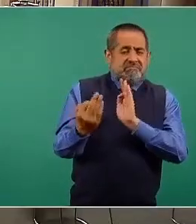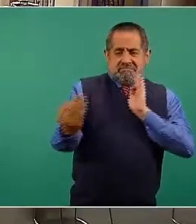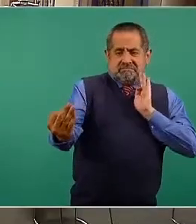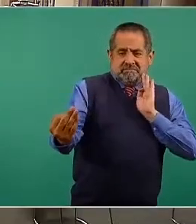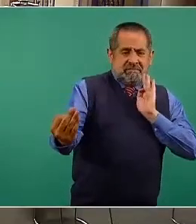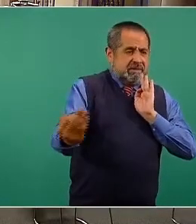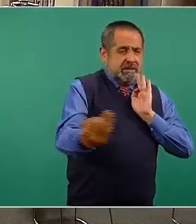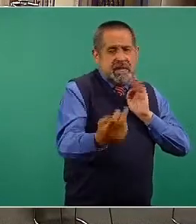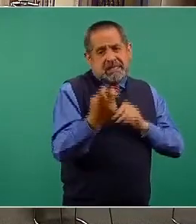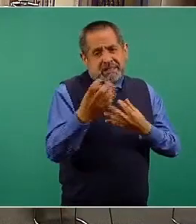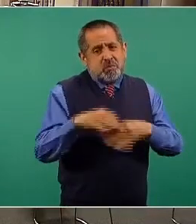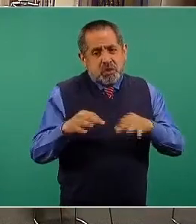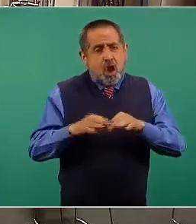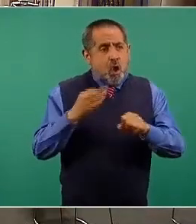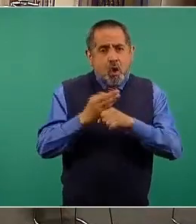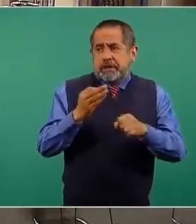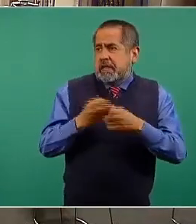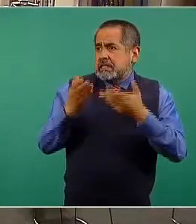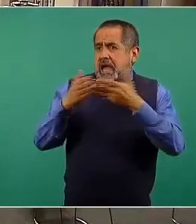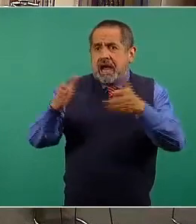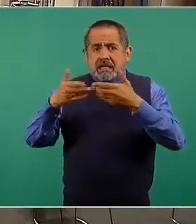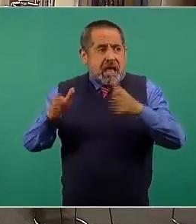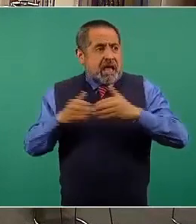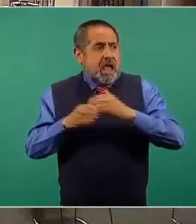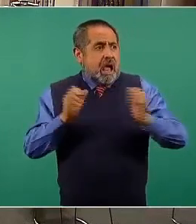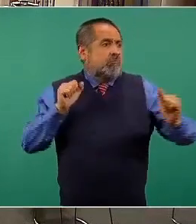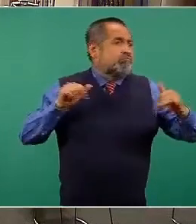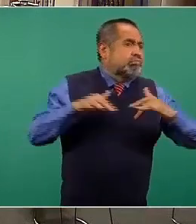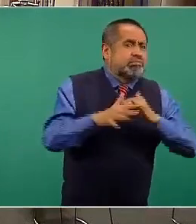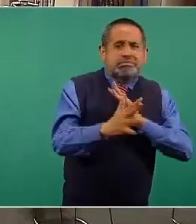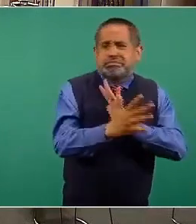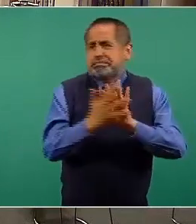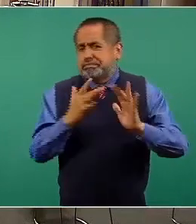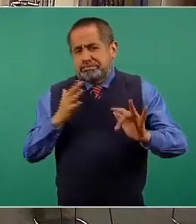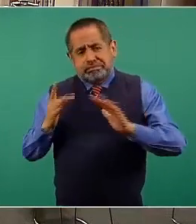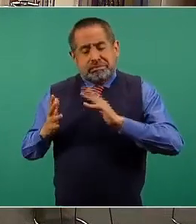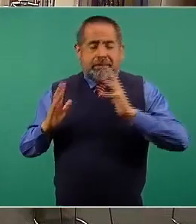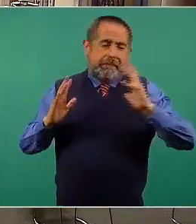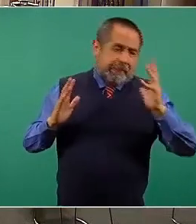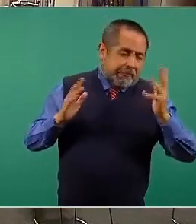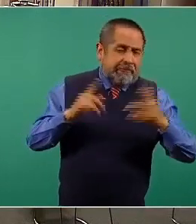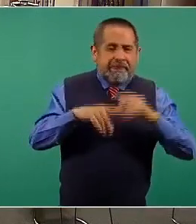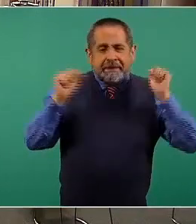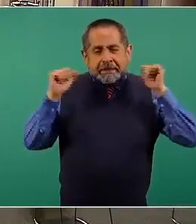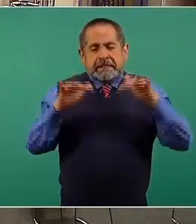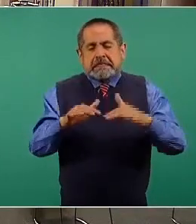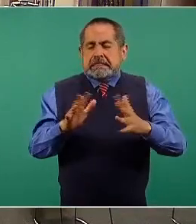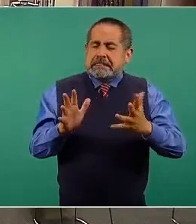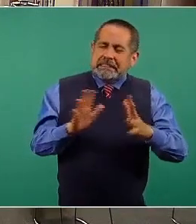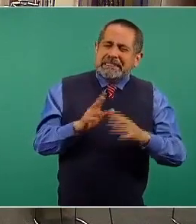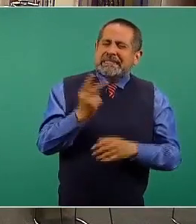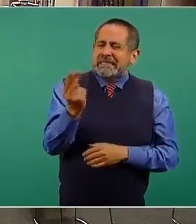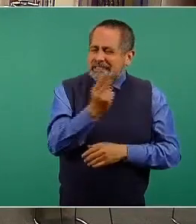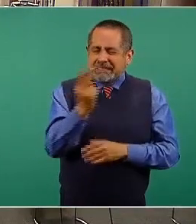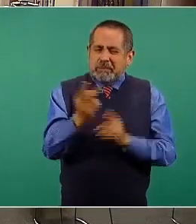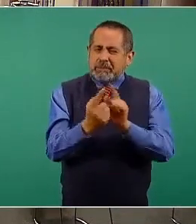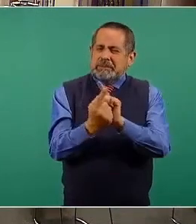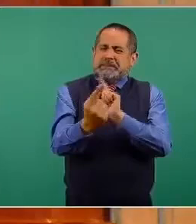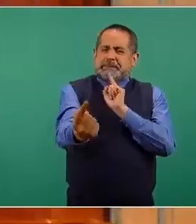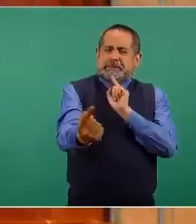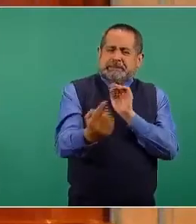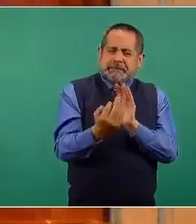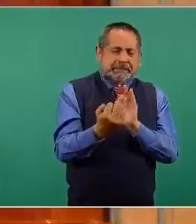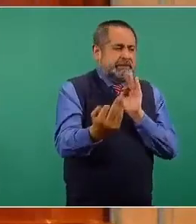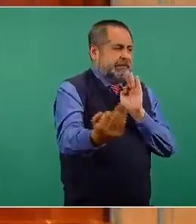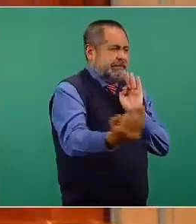hay mayor movilidad de acuerdo a los semáforos, que no es permitida, de acuerdo a los aforos, pero sí tenemos que ser